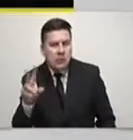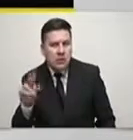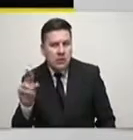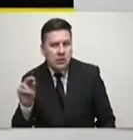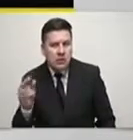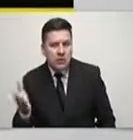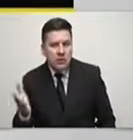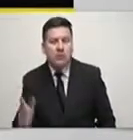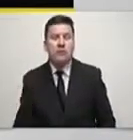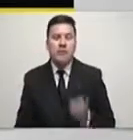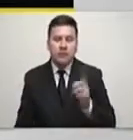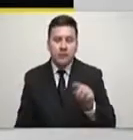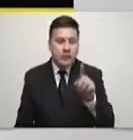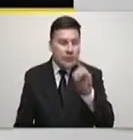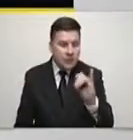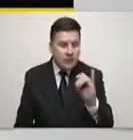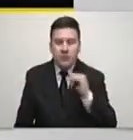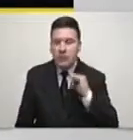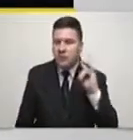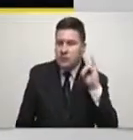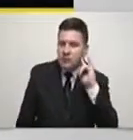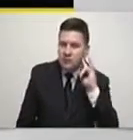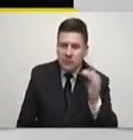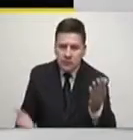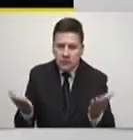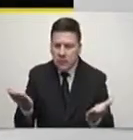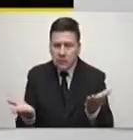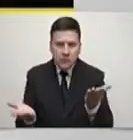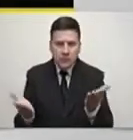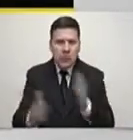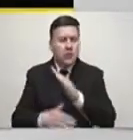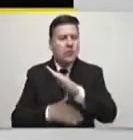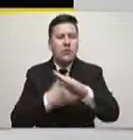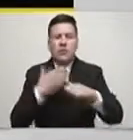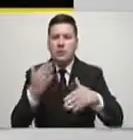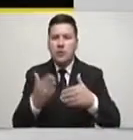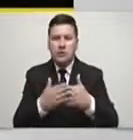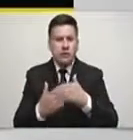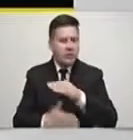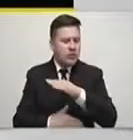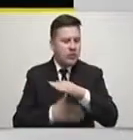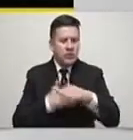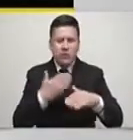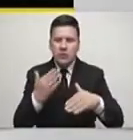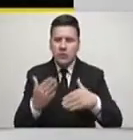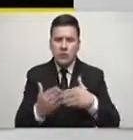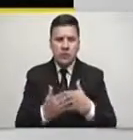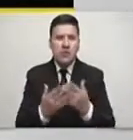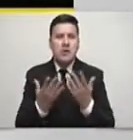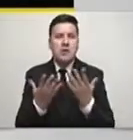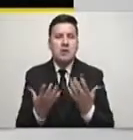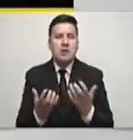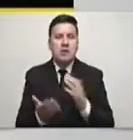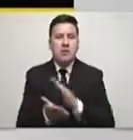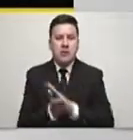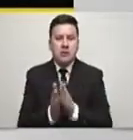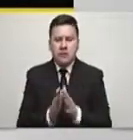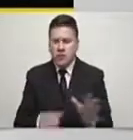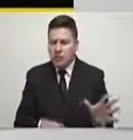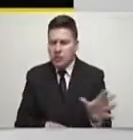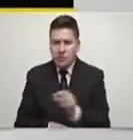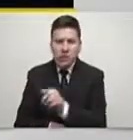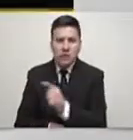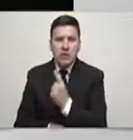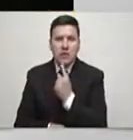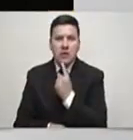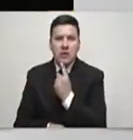escucho a los que dijeron sí todos todos sin excepción quieren la paz así